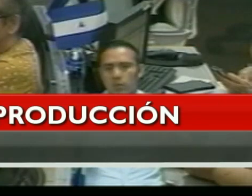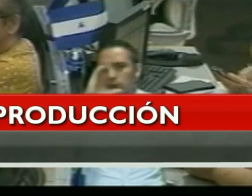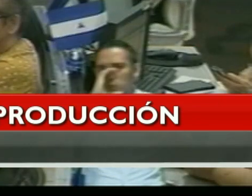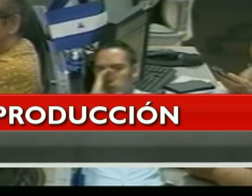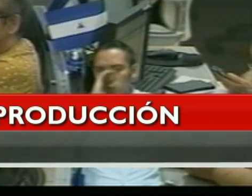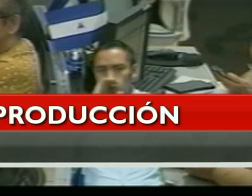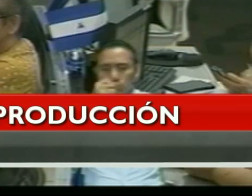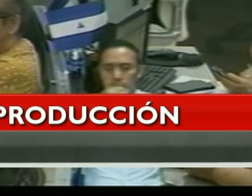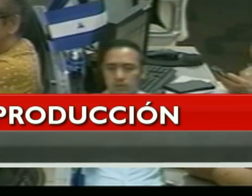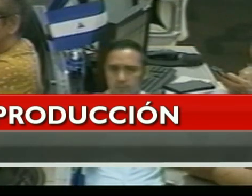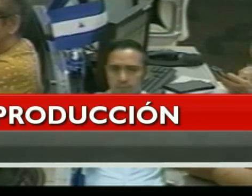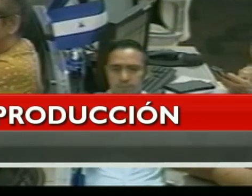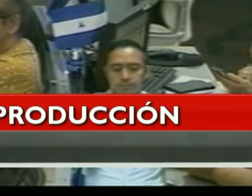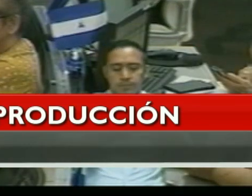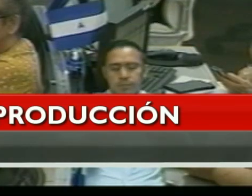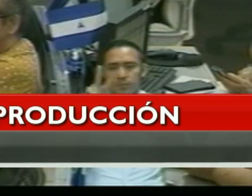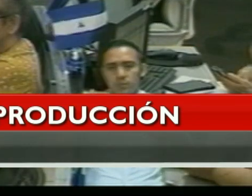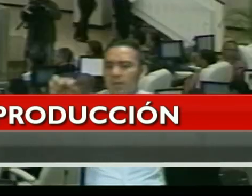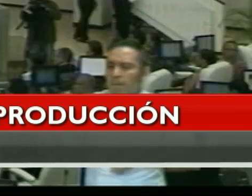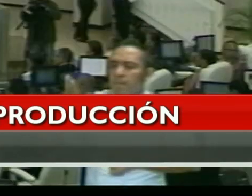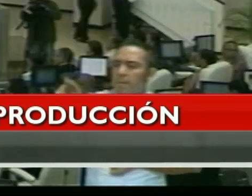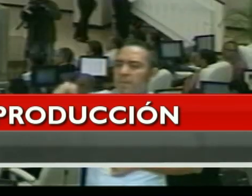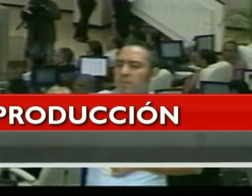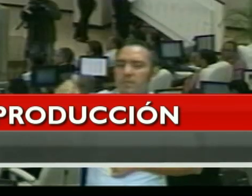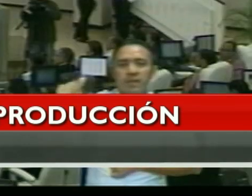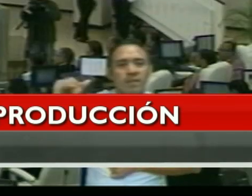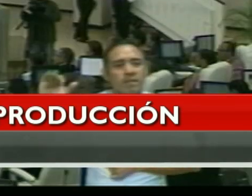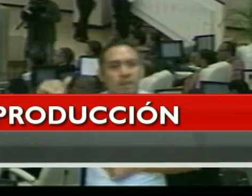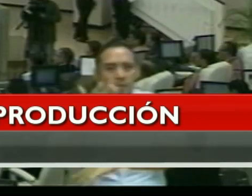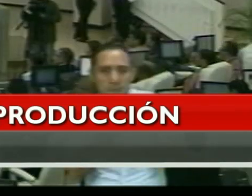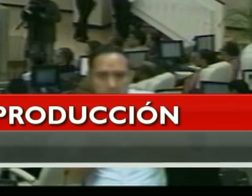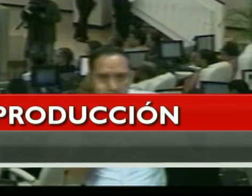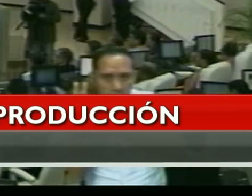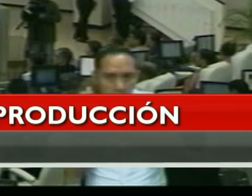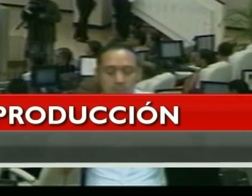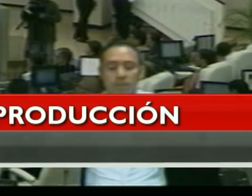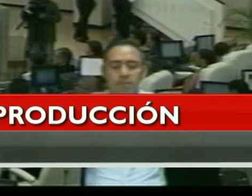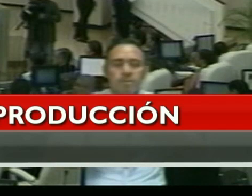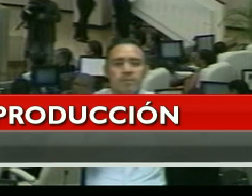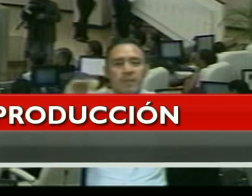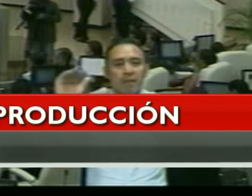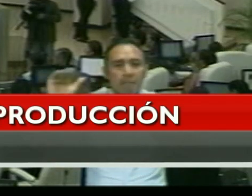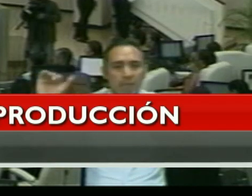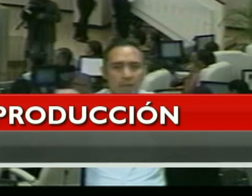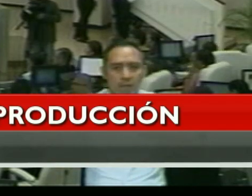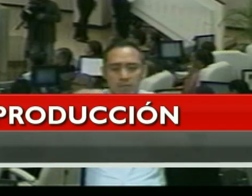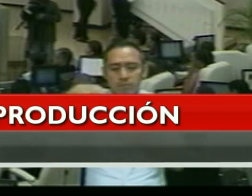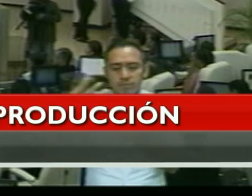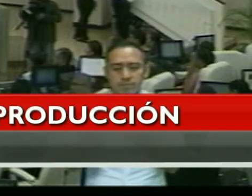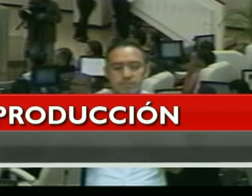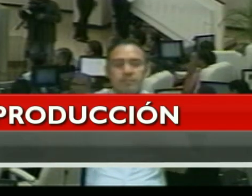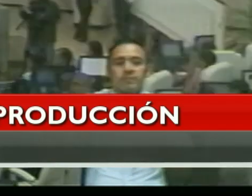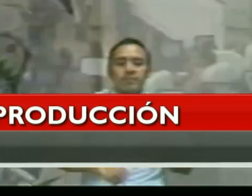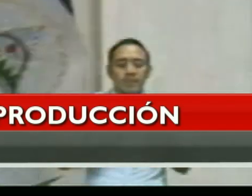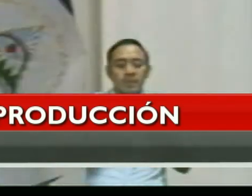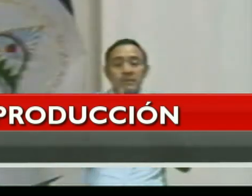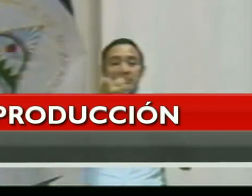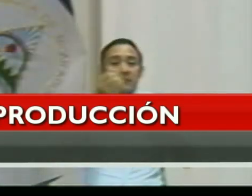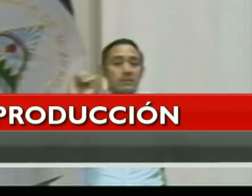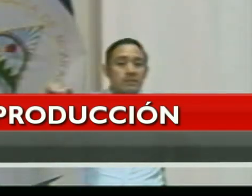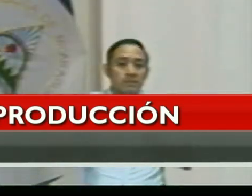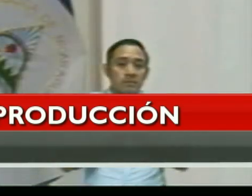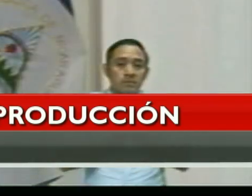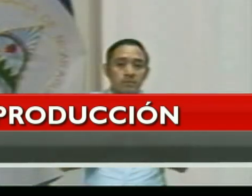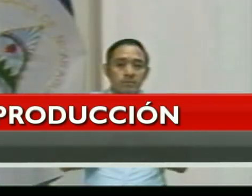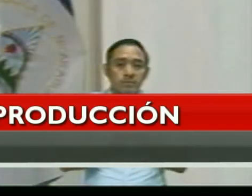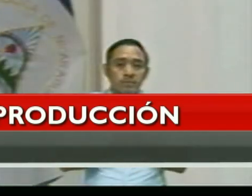2023-2024, el que, en términos generales, está basado en 10 políticas que garantizan la seguridad y soberanía alimentaria